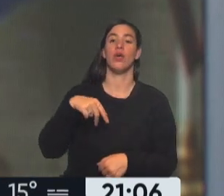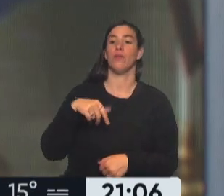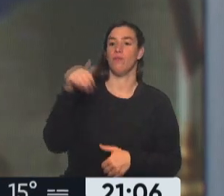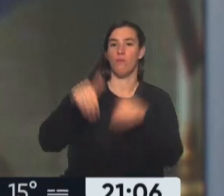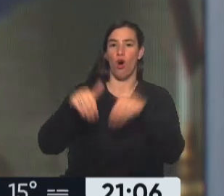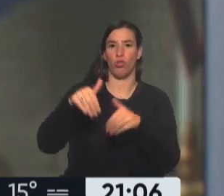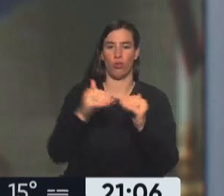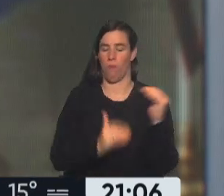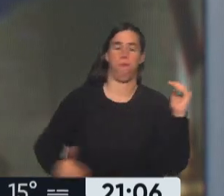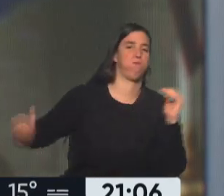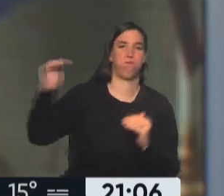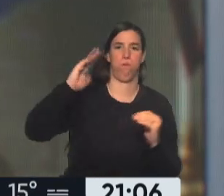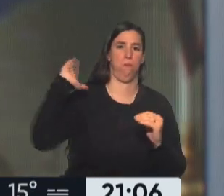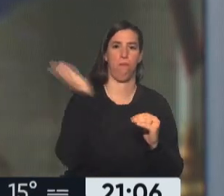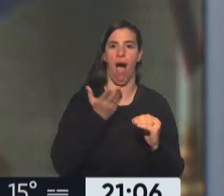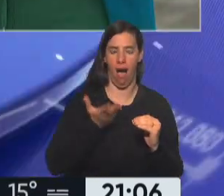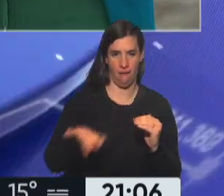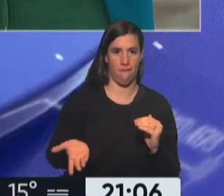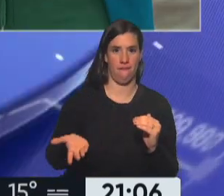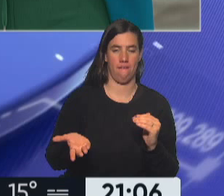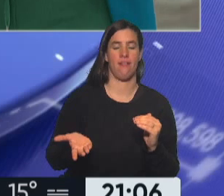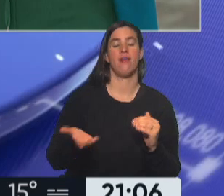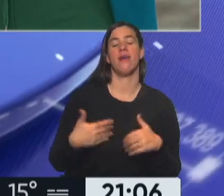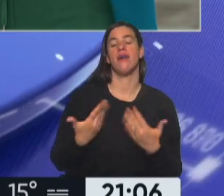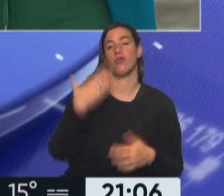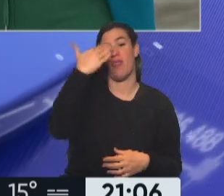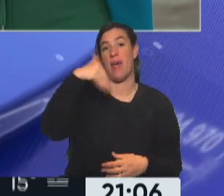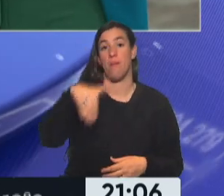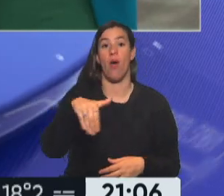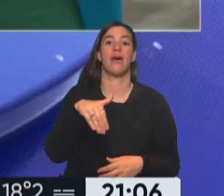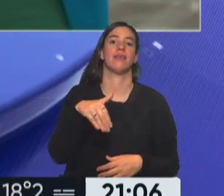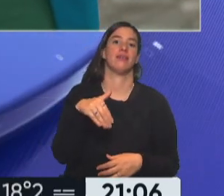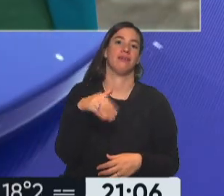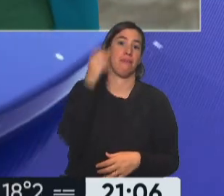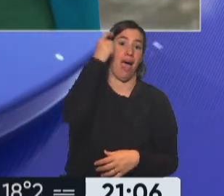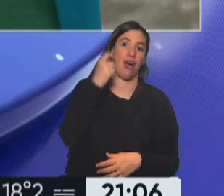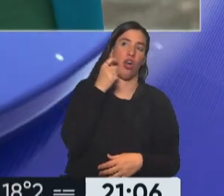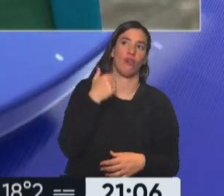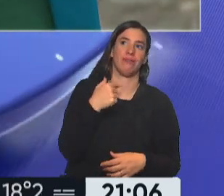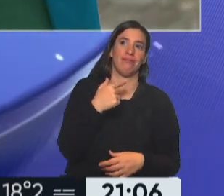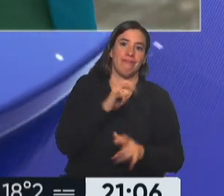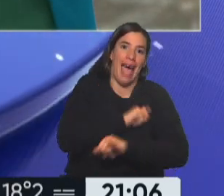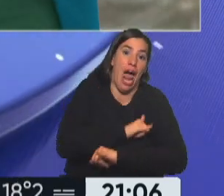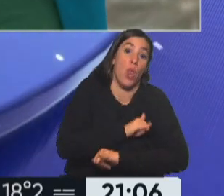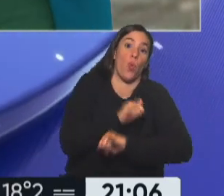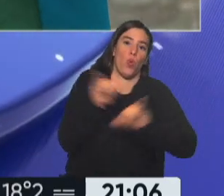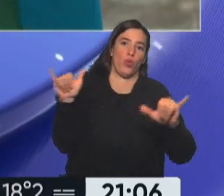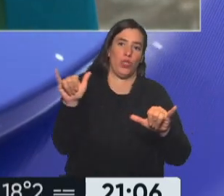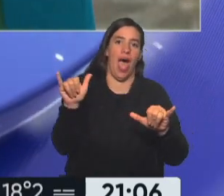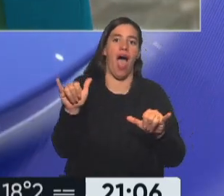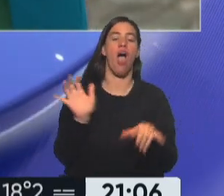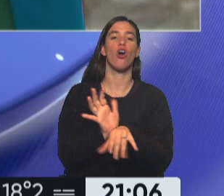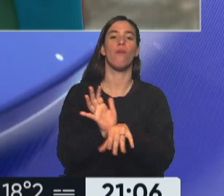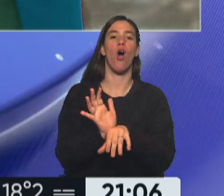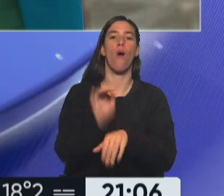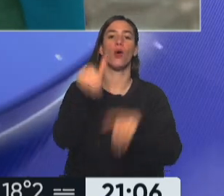al candidato de Macron, y después de estas elecciones, un presidente francés que decide anunciar este adelanto de elecciones, y